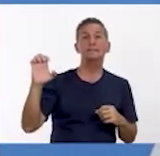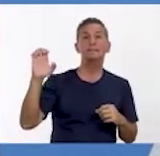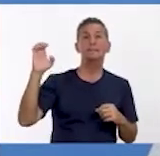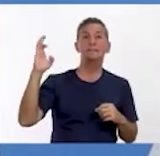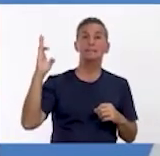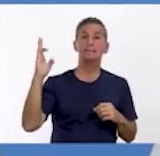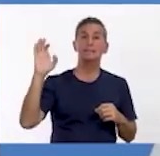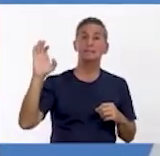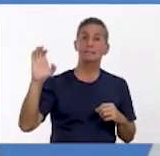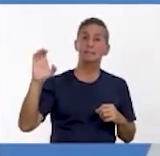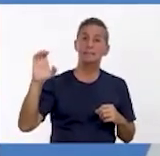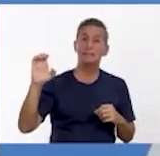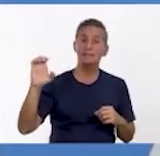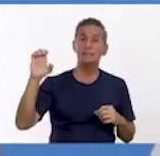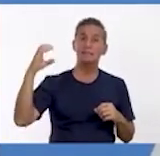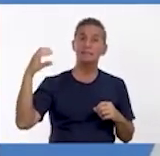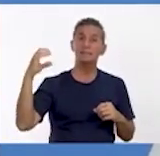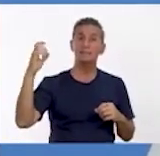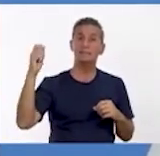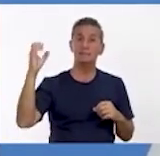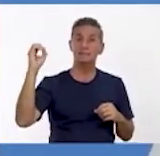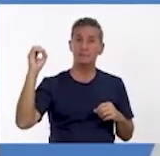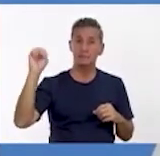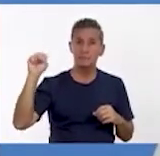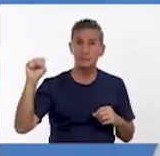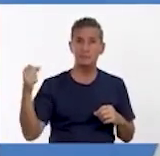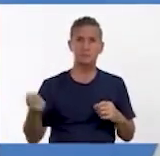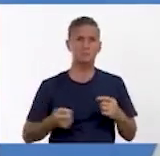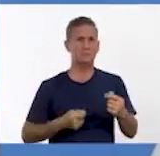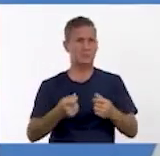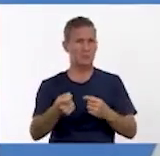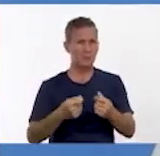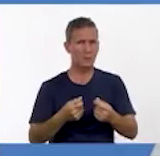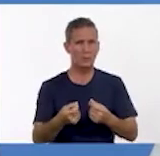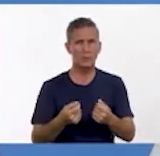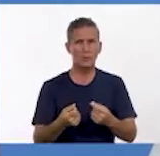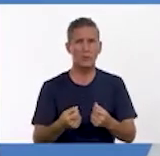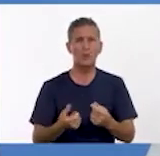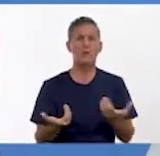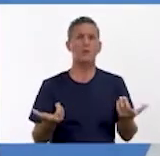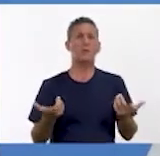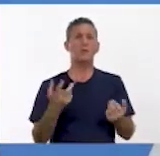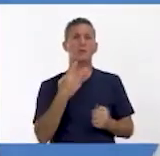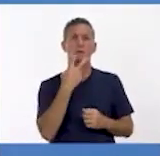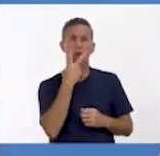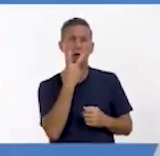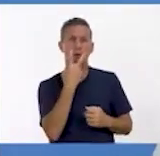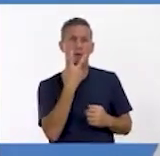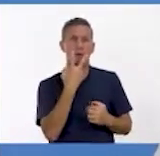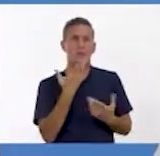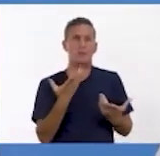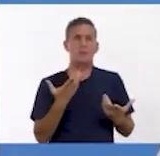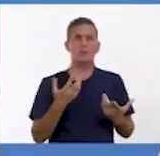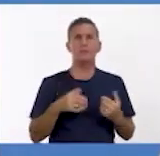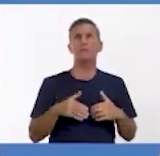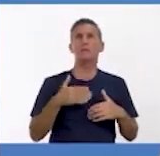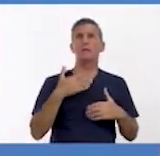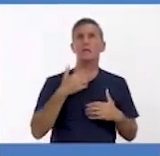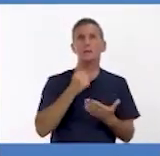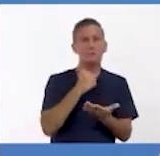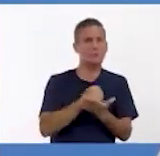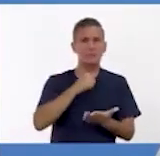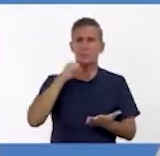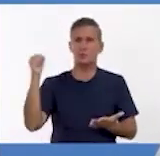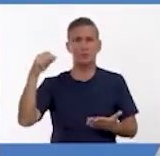en el transporte, en la materia prima, en el comercio, pero para ahí destacar lo grande de nuestro país, en las medidas que